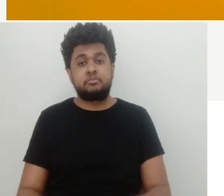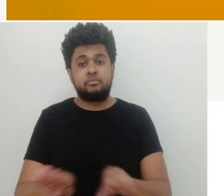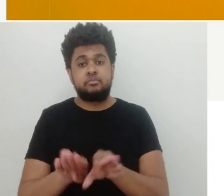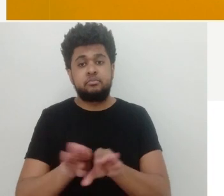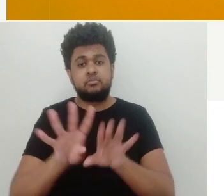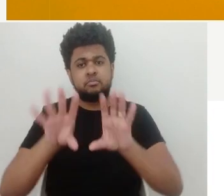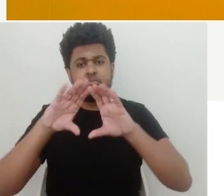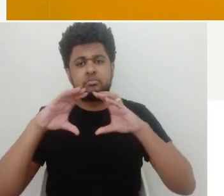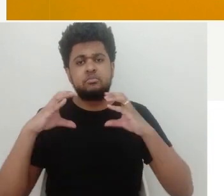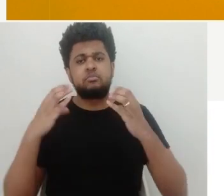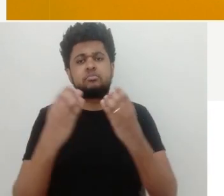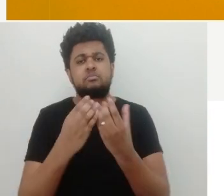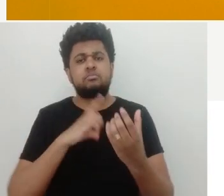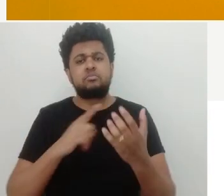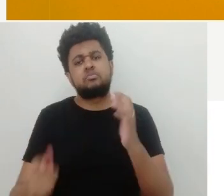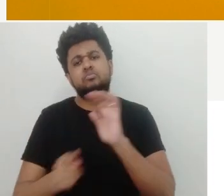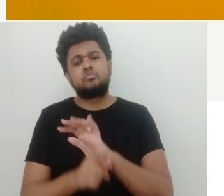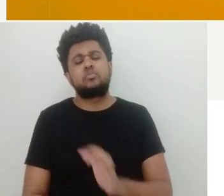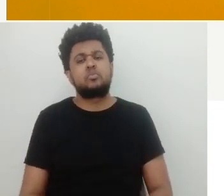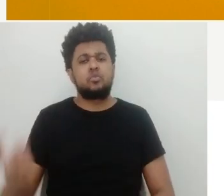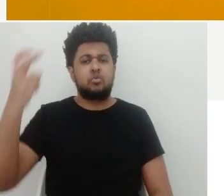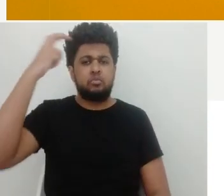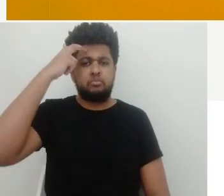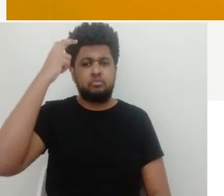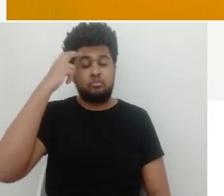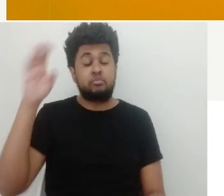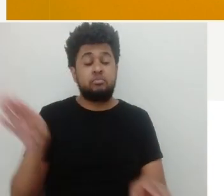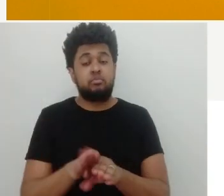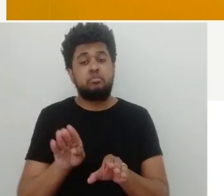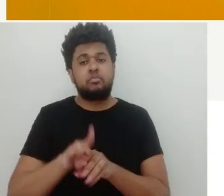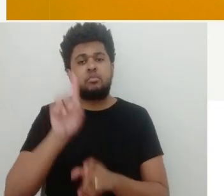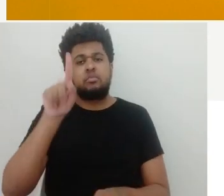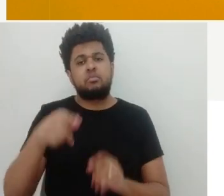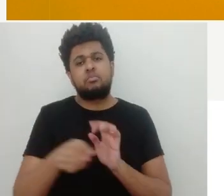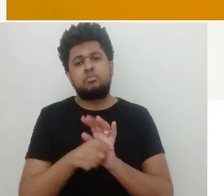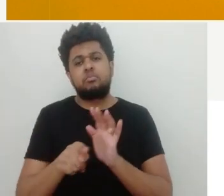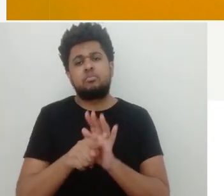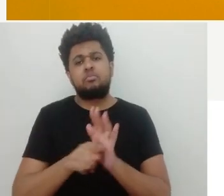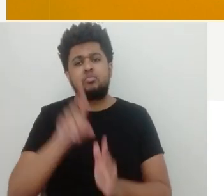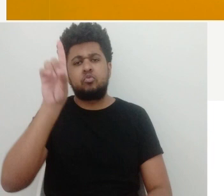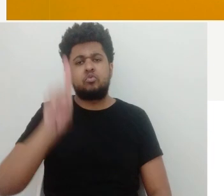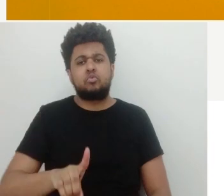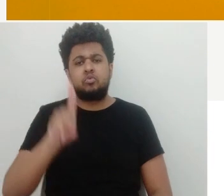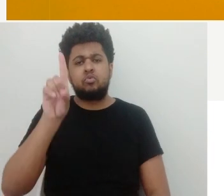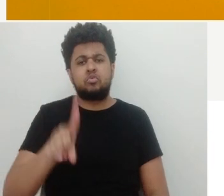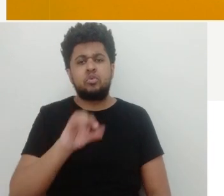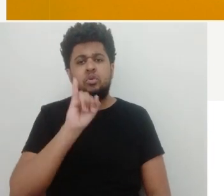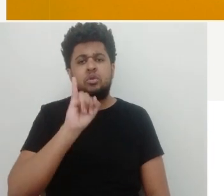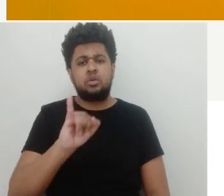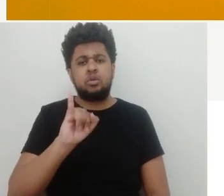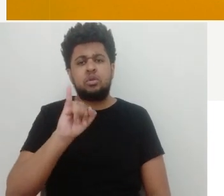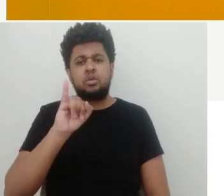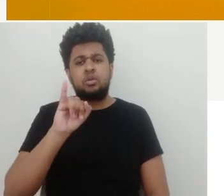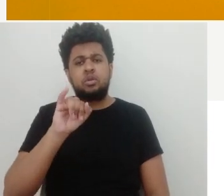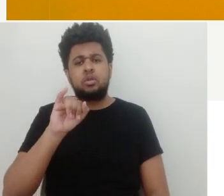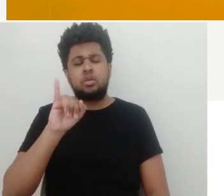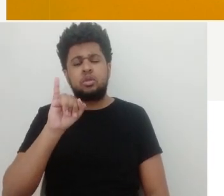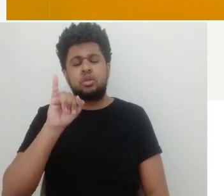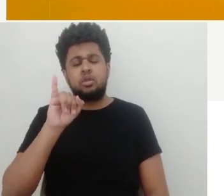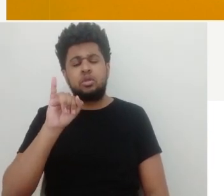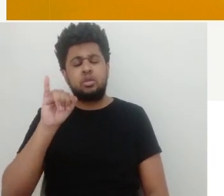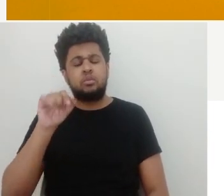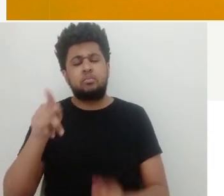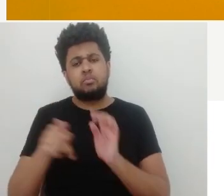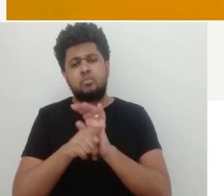Desarrollo Cultural y actualmente es integrante de la Junta de Directores del Instituto de Cultura Puertorriqueña y de la Junta